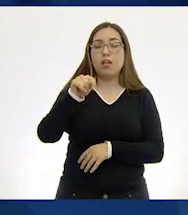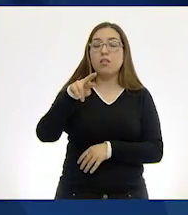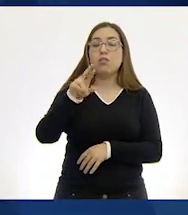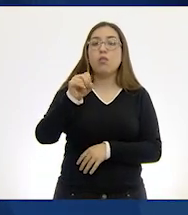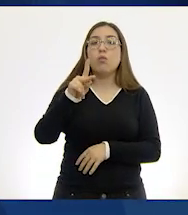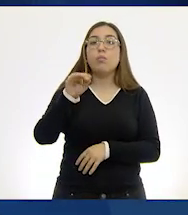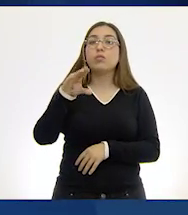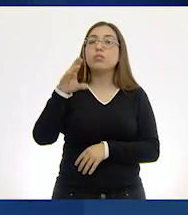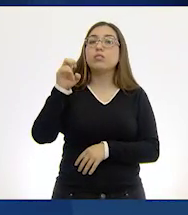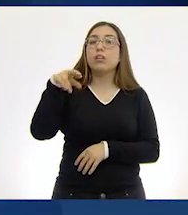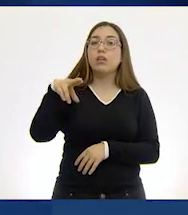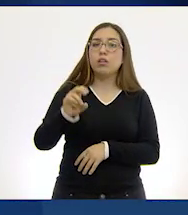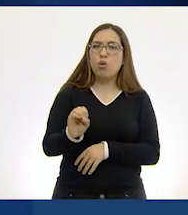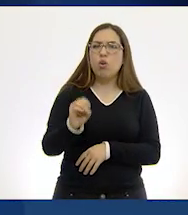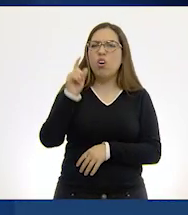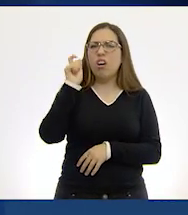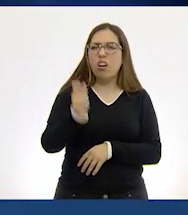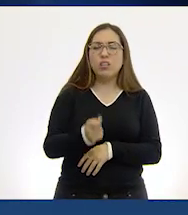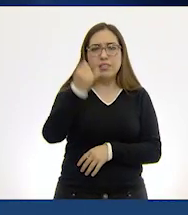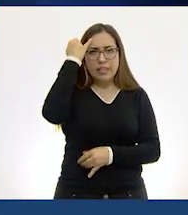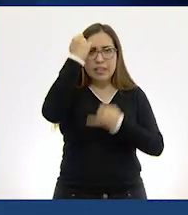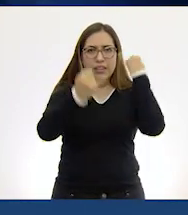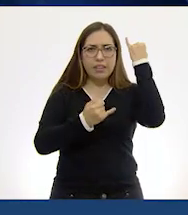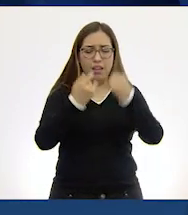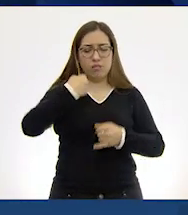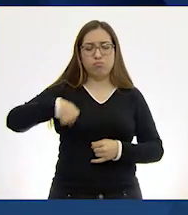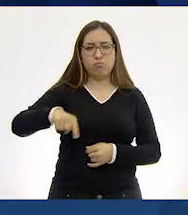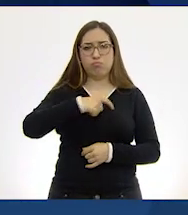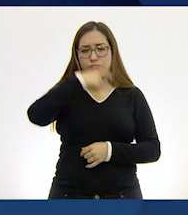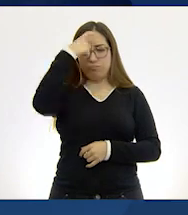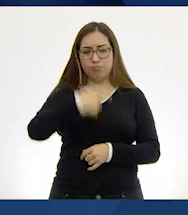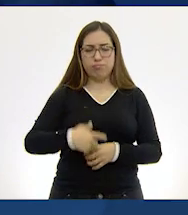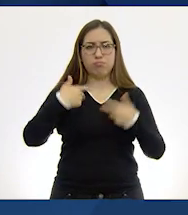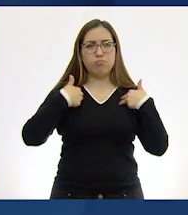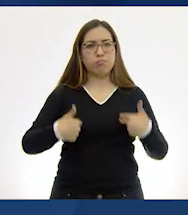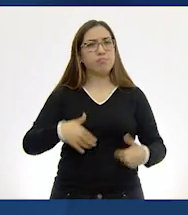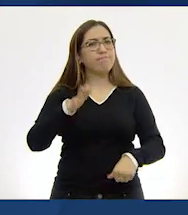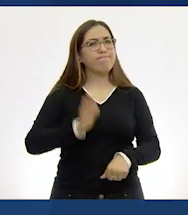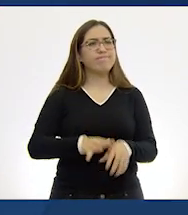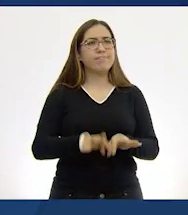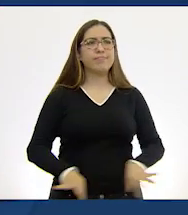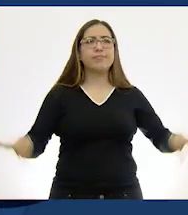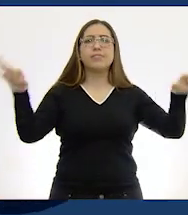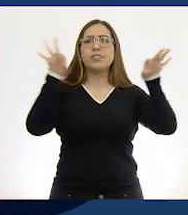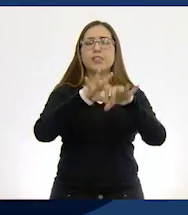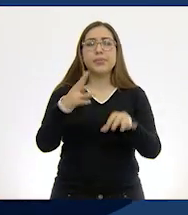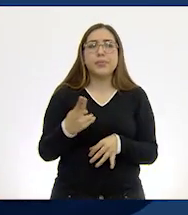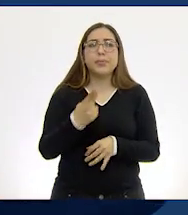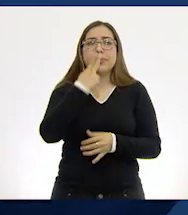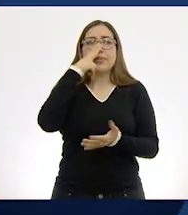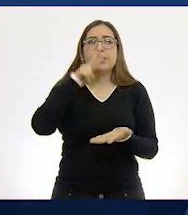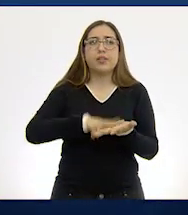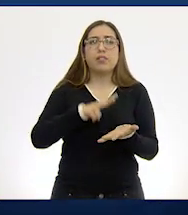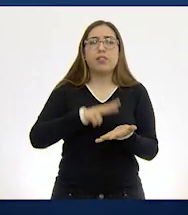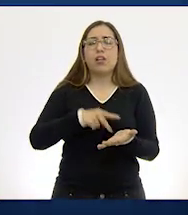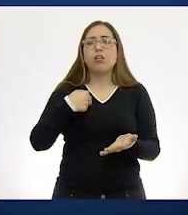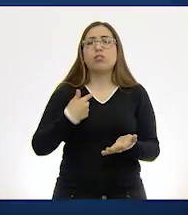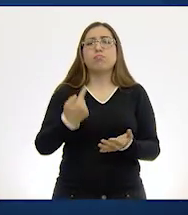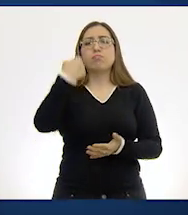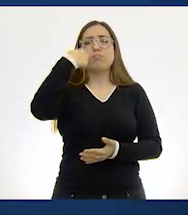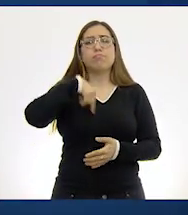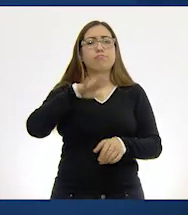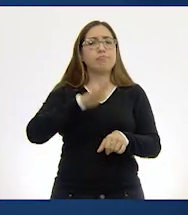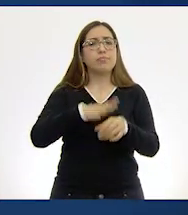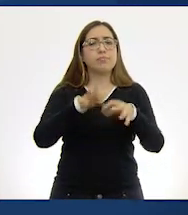Es esta idea que tenemos los seres humanos de que somos la cúspide de la evolución, ¿no? Que somos el centro de la creación y que todo